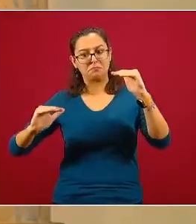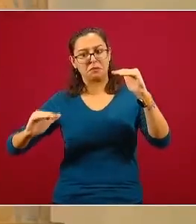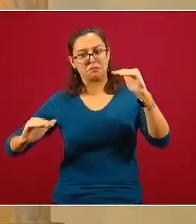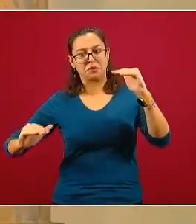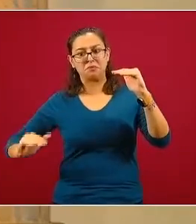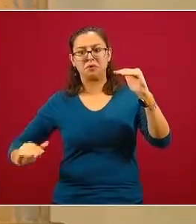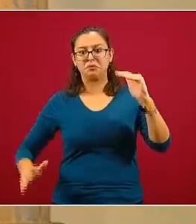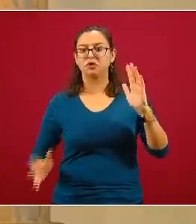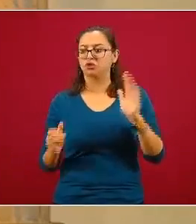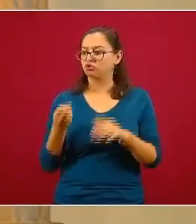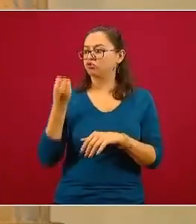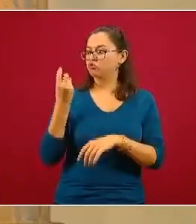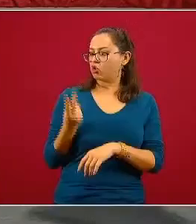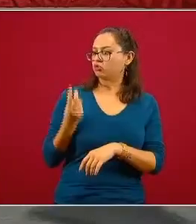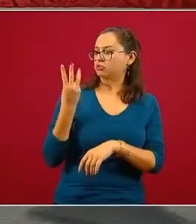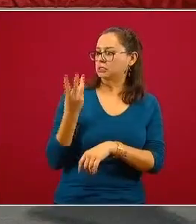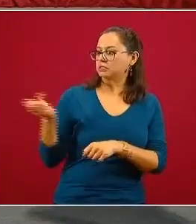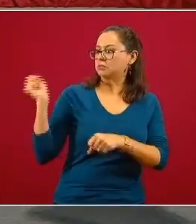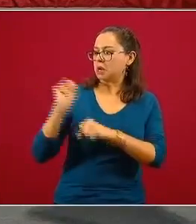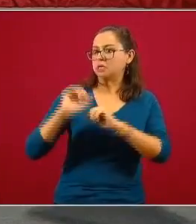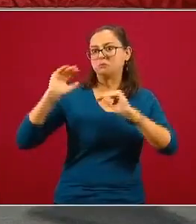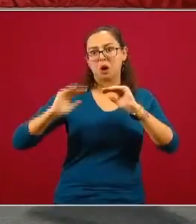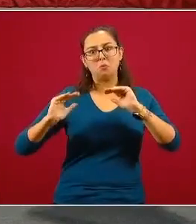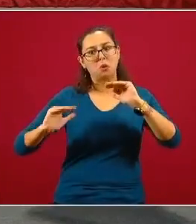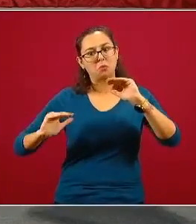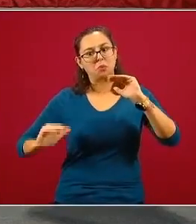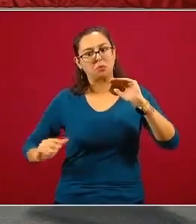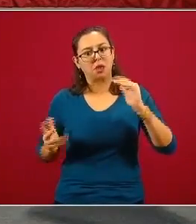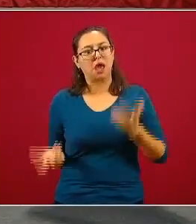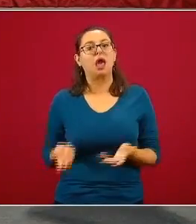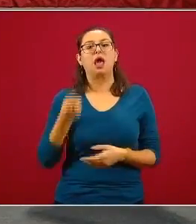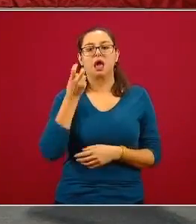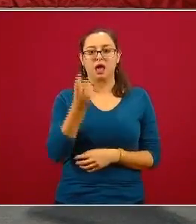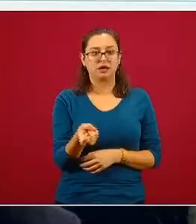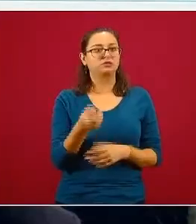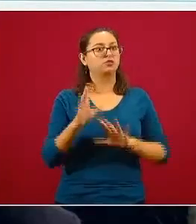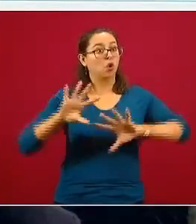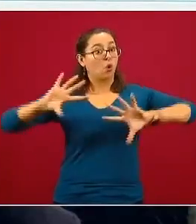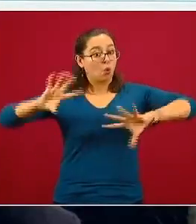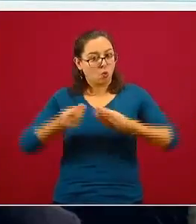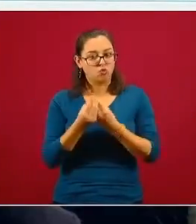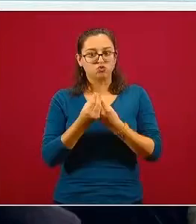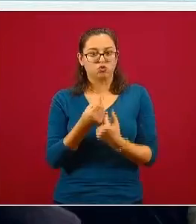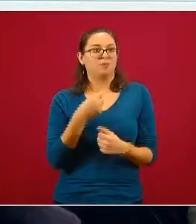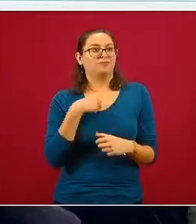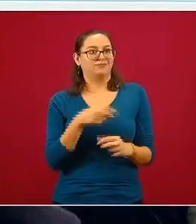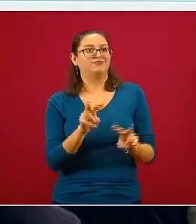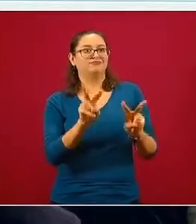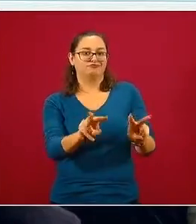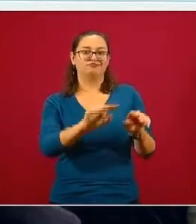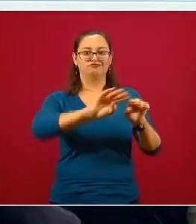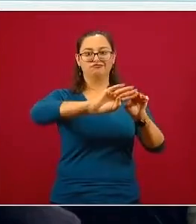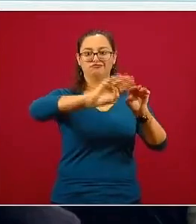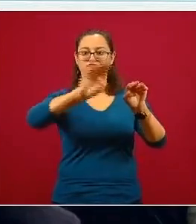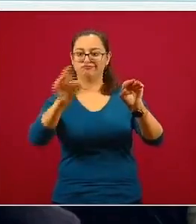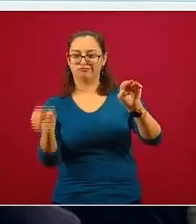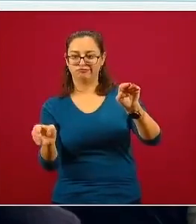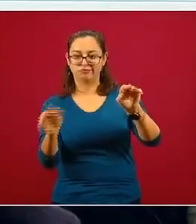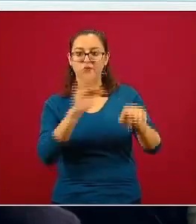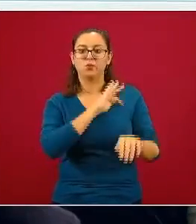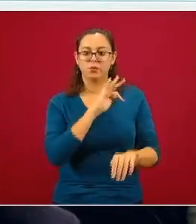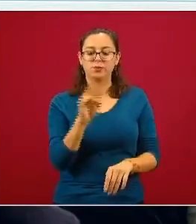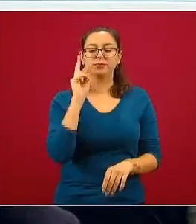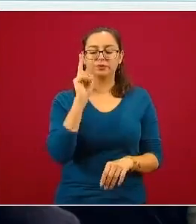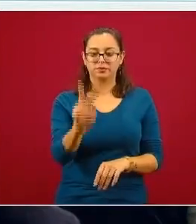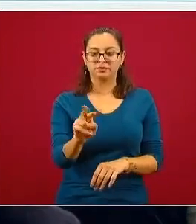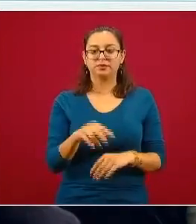1, 2 o hasta más de 3 semanas continuas para cada uno de los estados, son las que precisamente están contribuyendo con este descenso importante de la curva nacional que